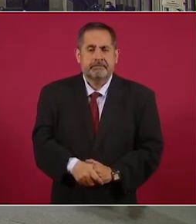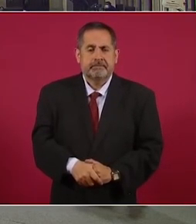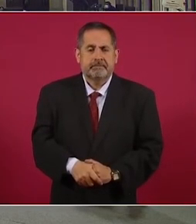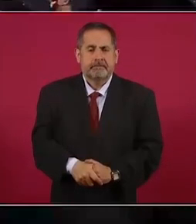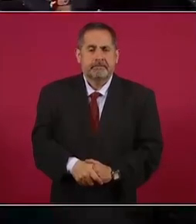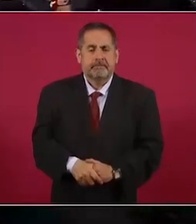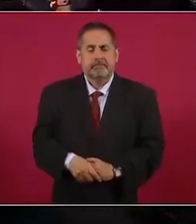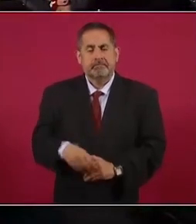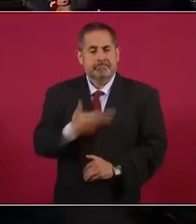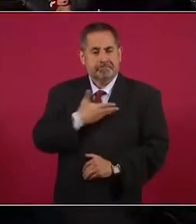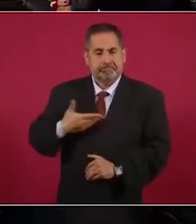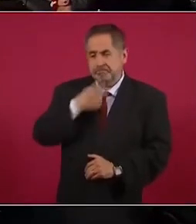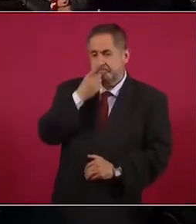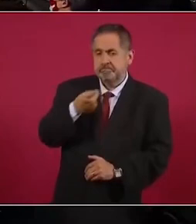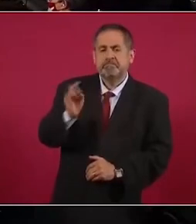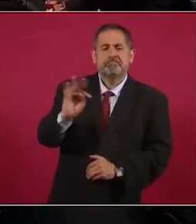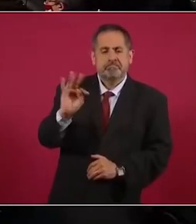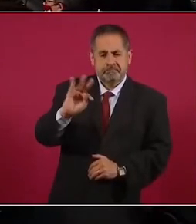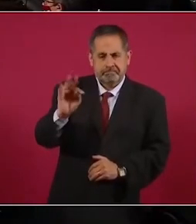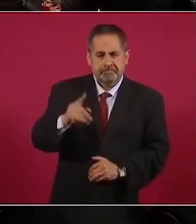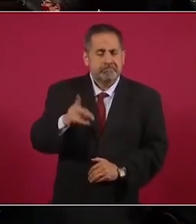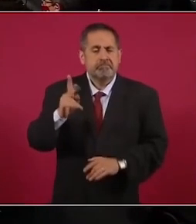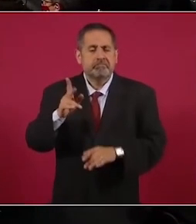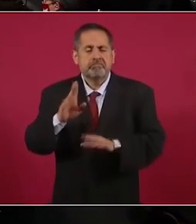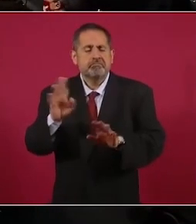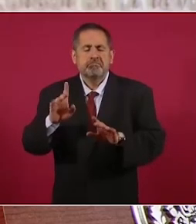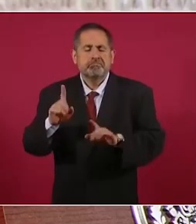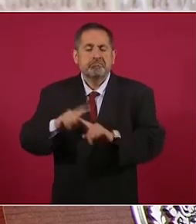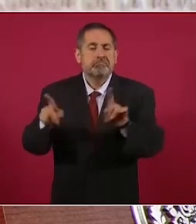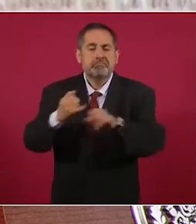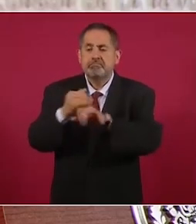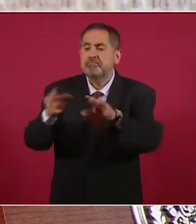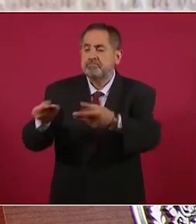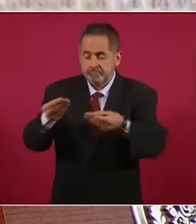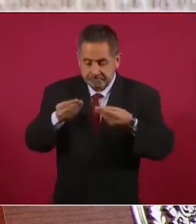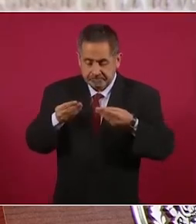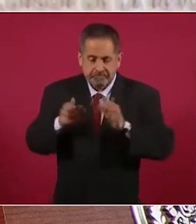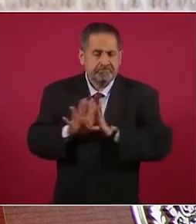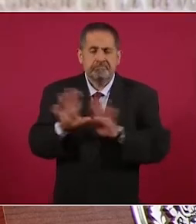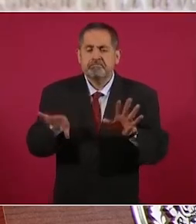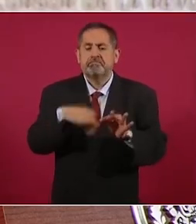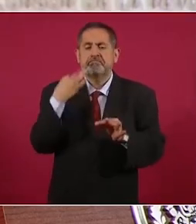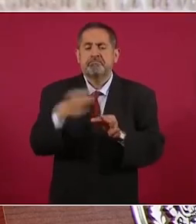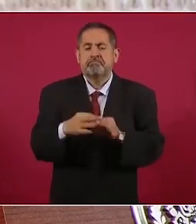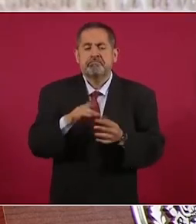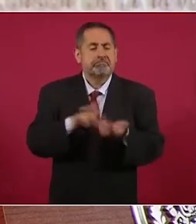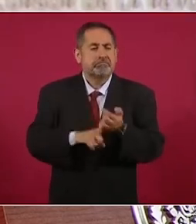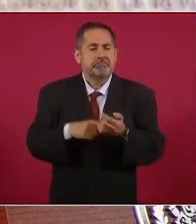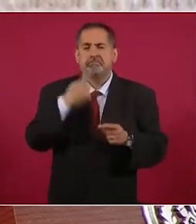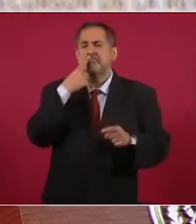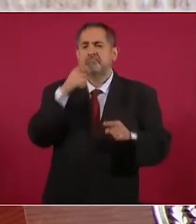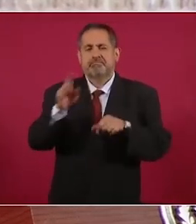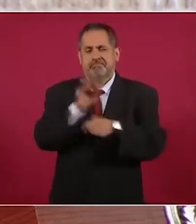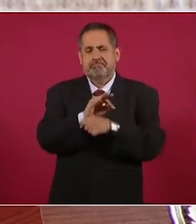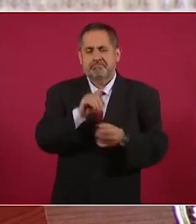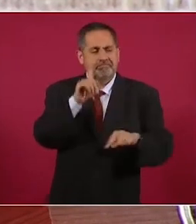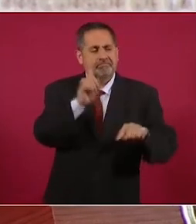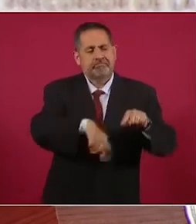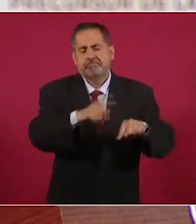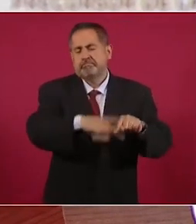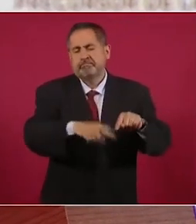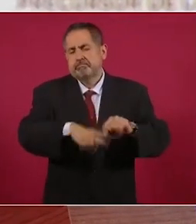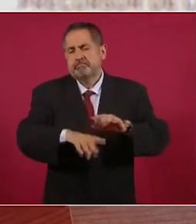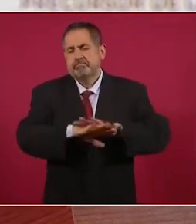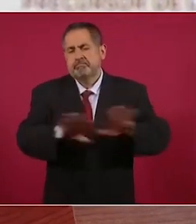de un amparo. Yo no lo he visto, pero hablan de... Yo tengo la información que ya están todos los amparos resueltos